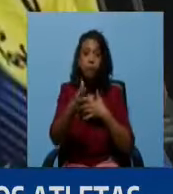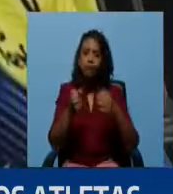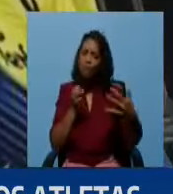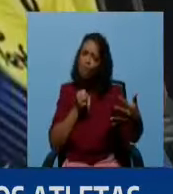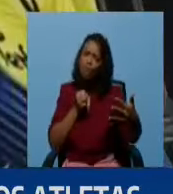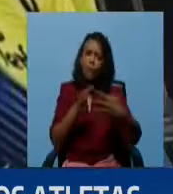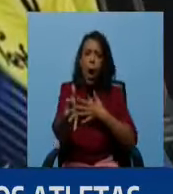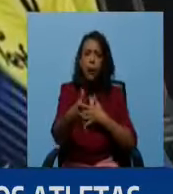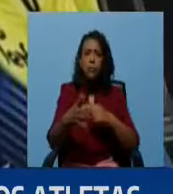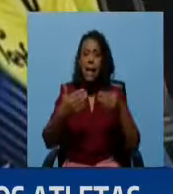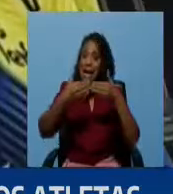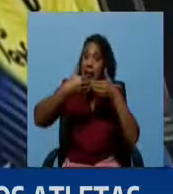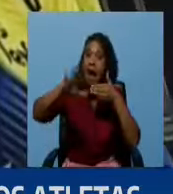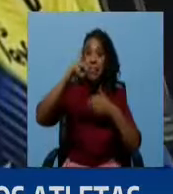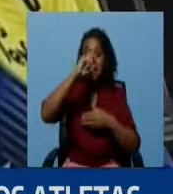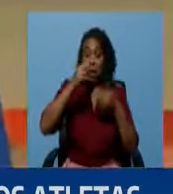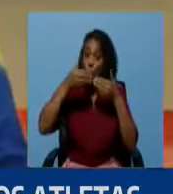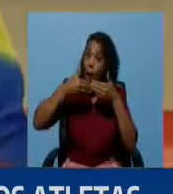adelante,